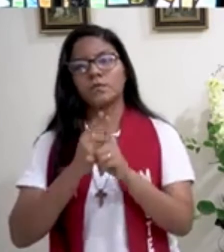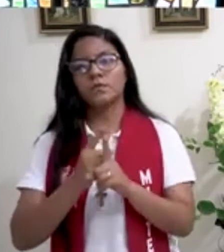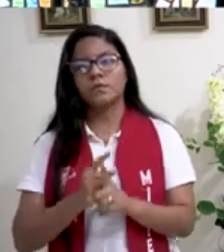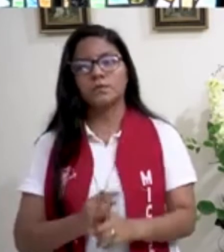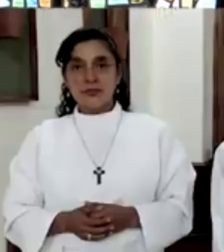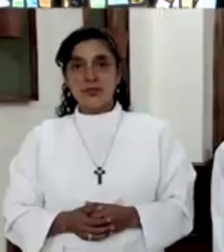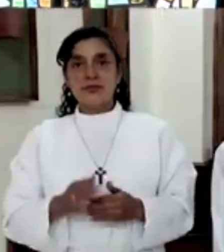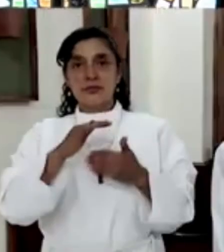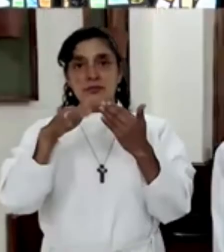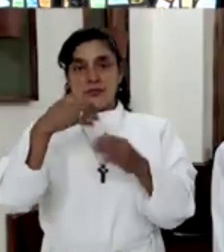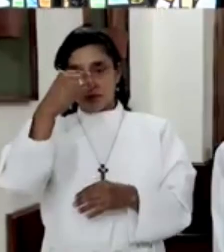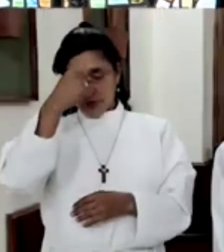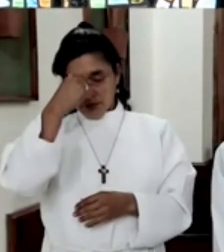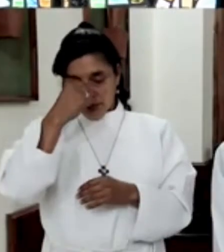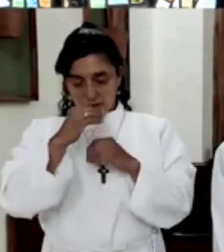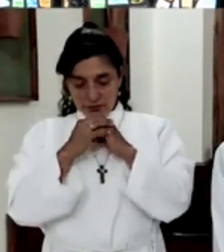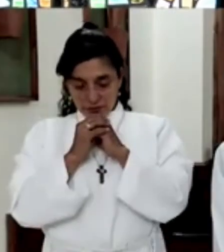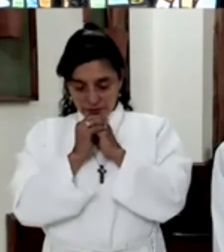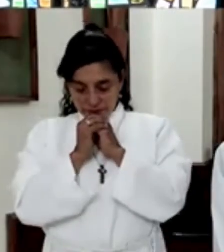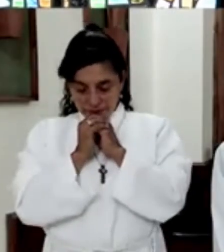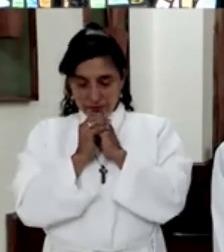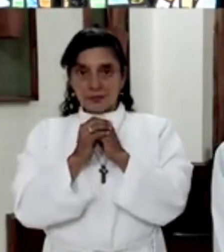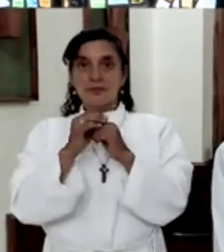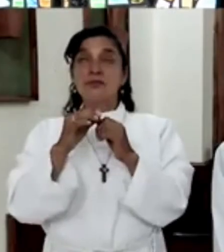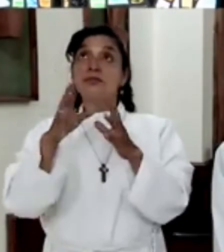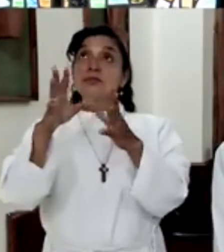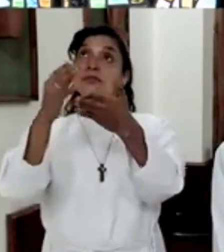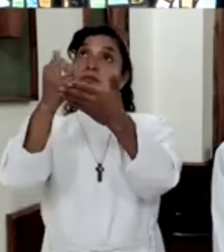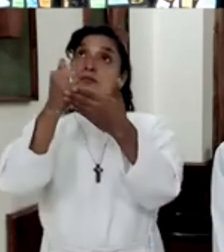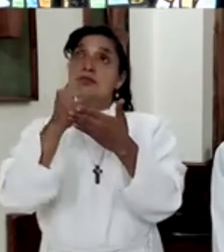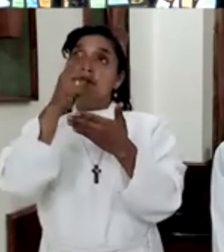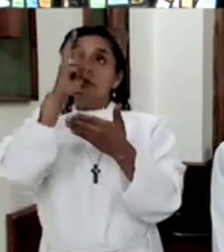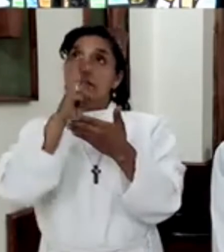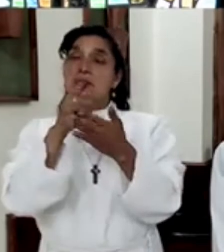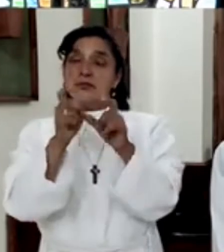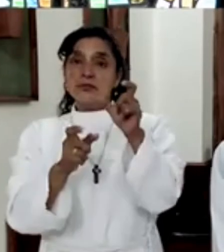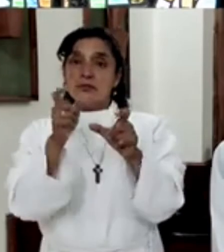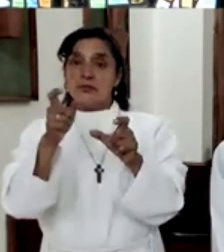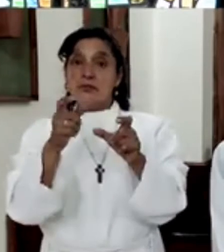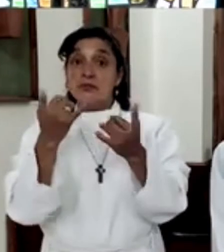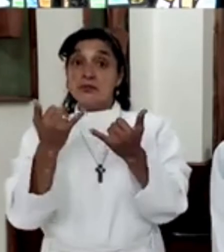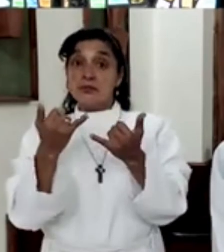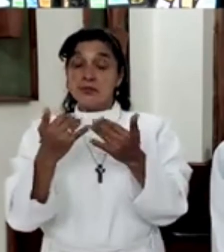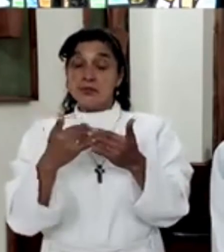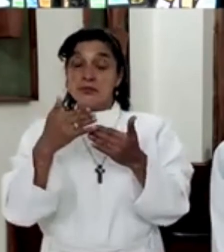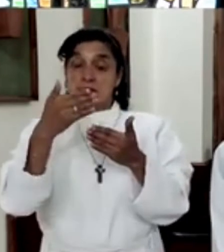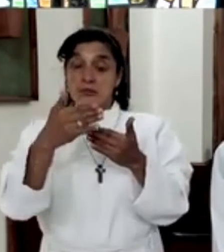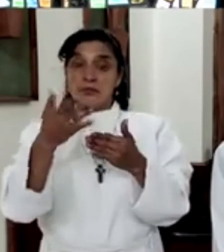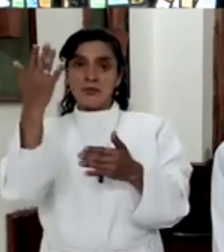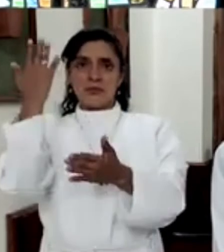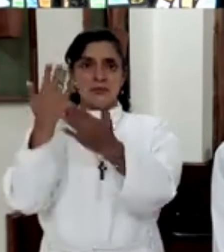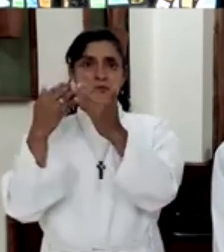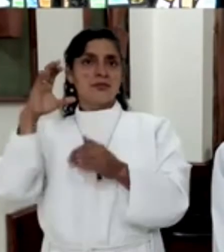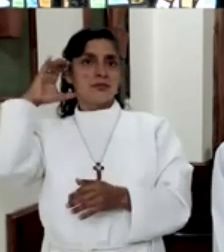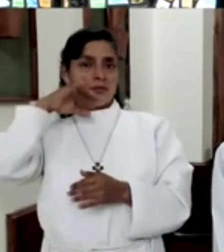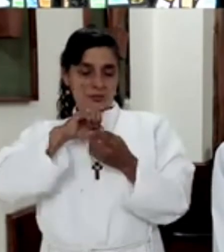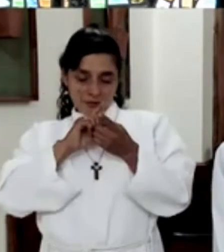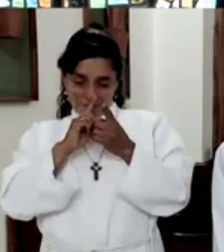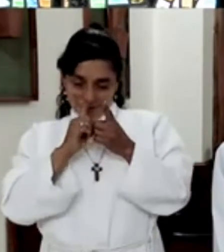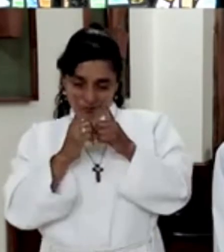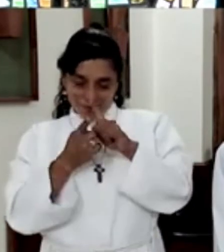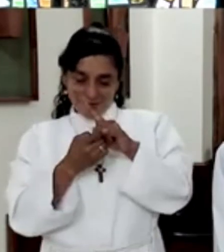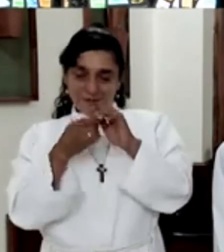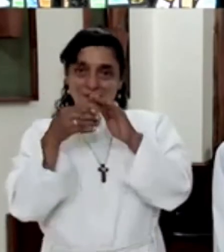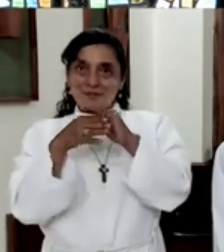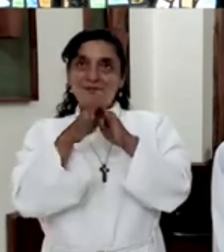encontrarás. Oremos. Asiste, Señor, a tu pueblo y haz que pasemos del antiguo pecado a la